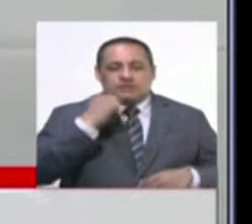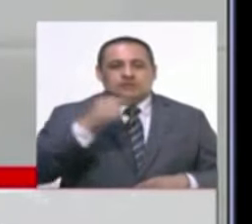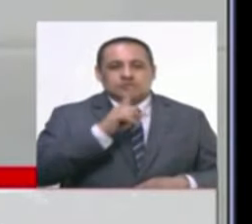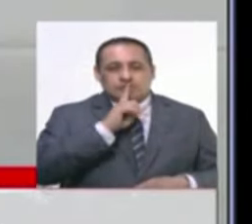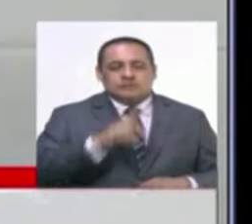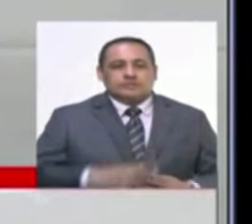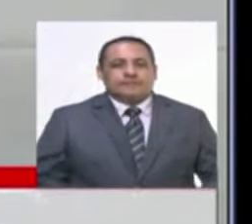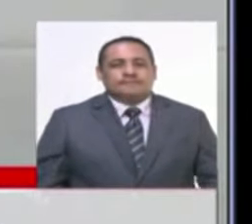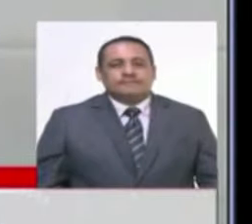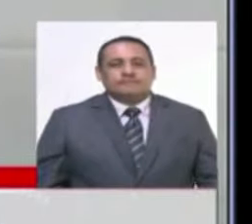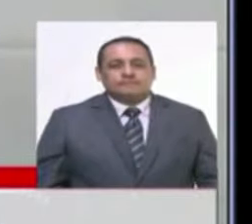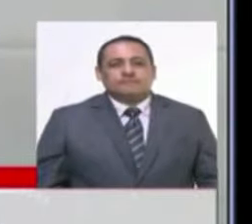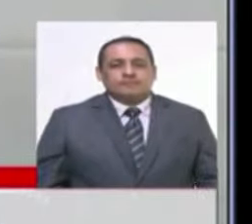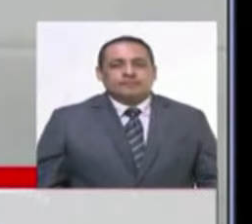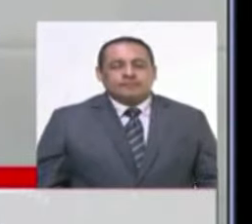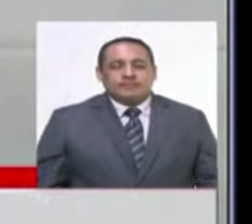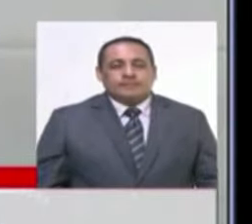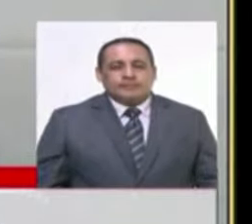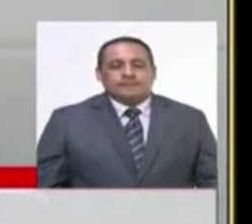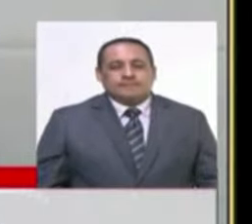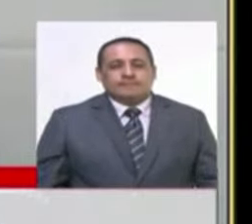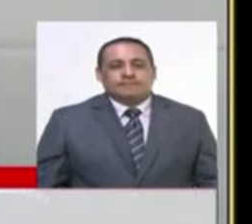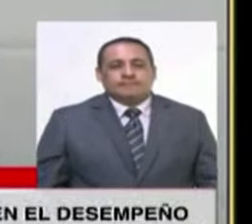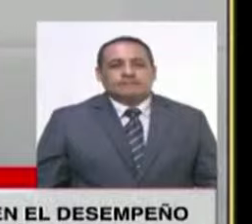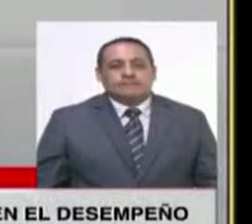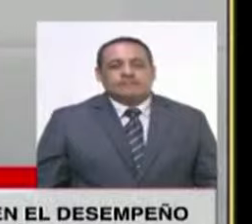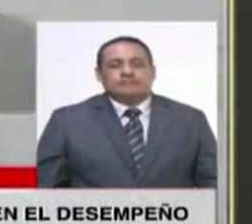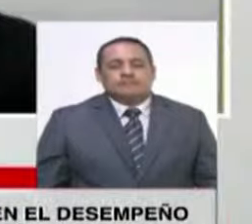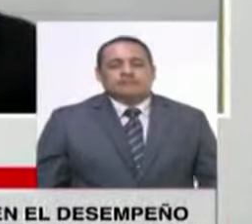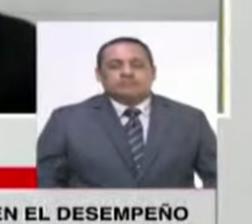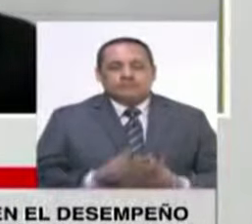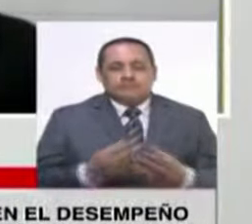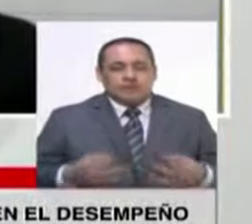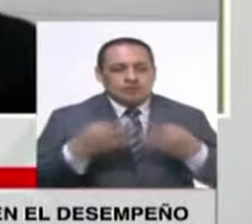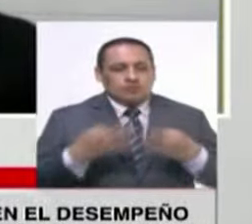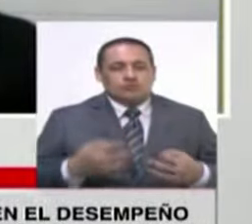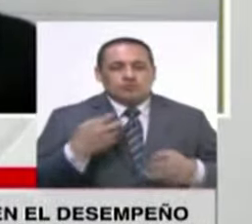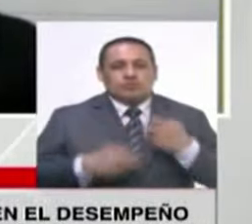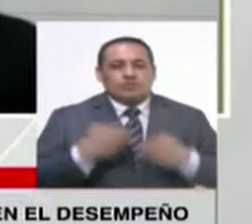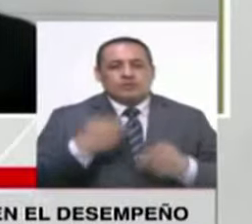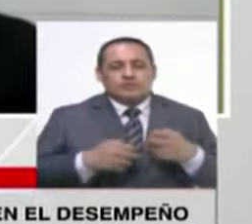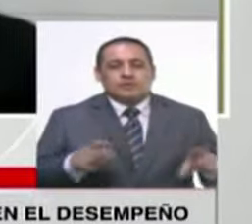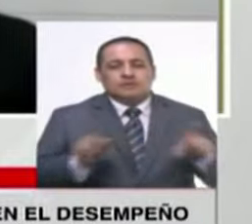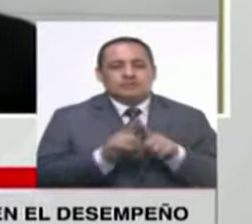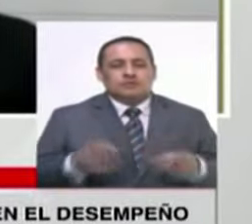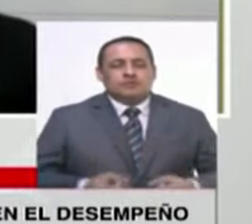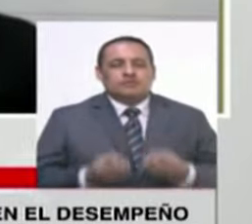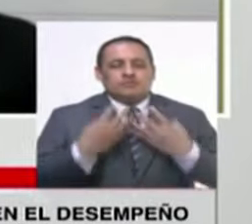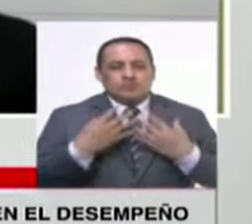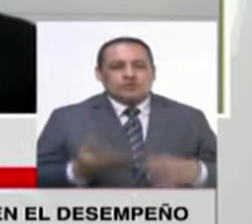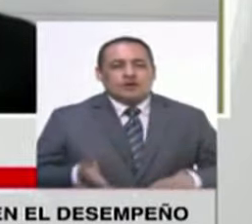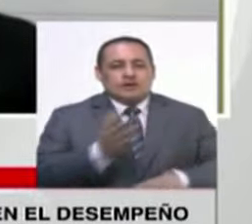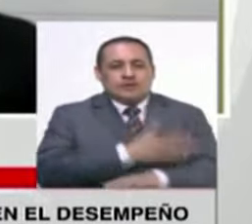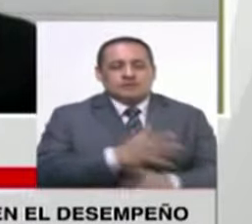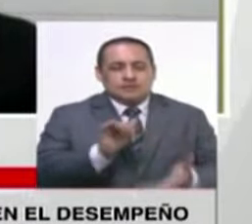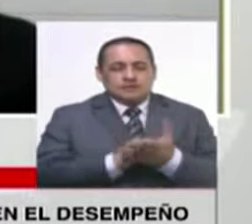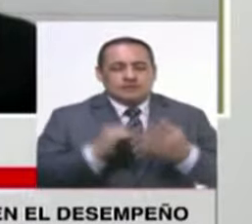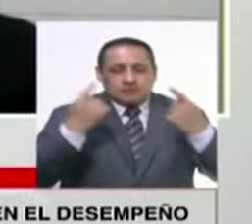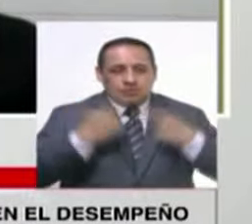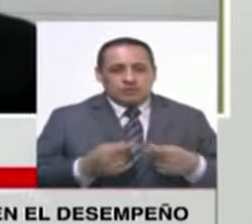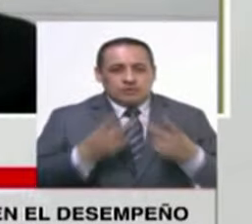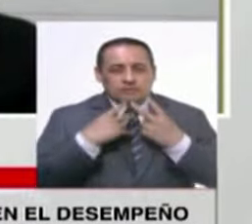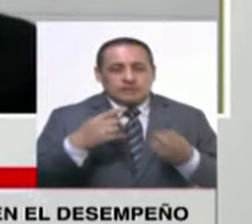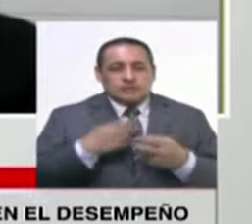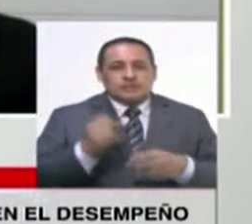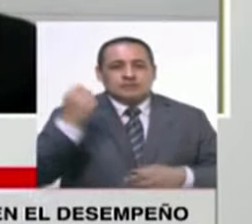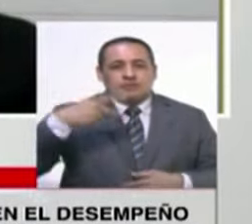silencio. Espero sepa comprender. Muchas gracias. Correcto, sí, no hay problema. Usted nos mencionó que cuando estaba durante la